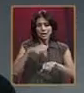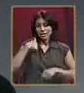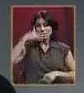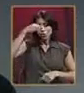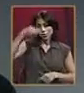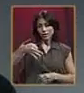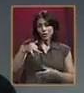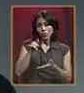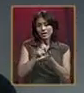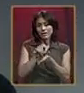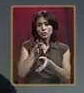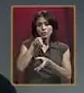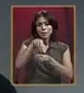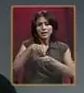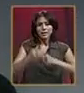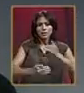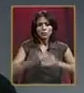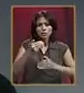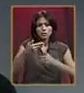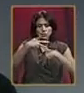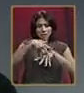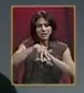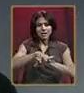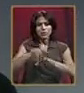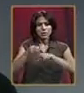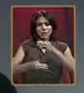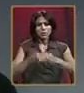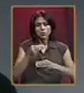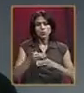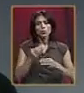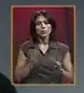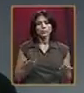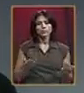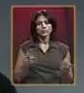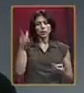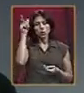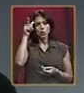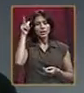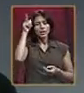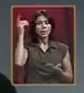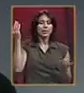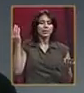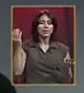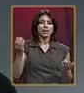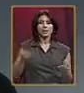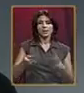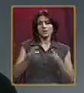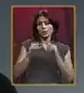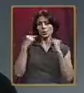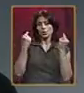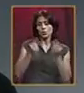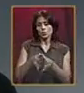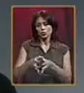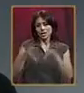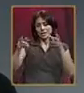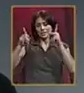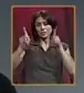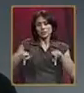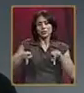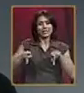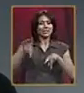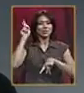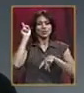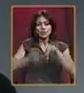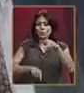bueno, que eso es parte de los procesos de integración en el mundo. Obviamente, los flujos humanos no se pueden liberar